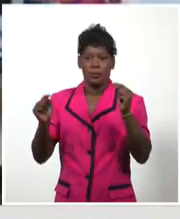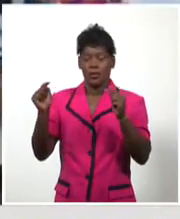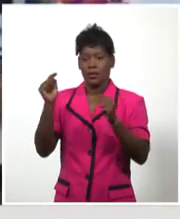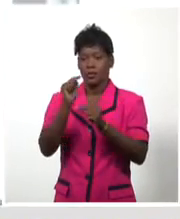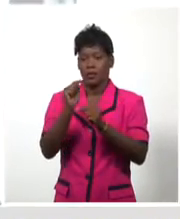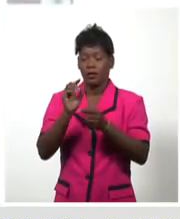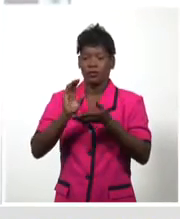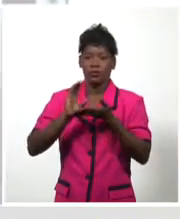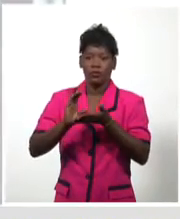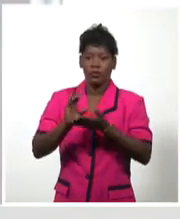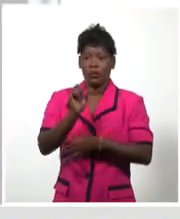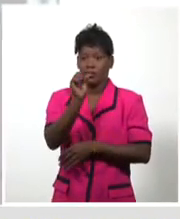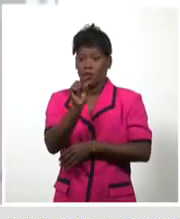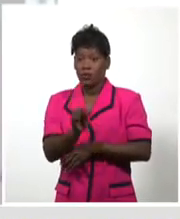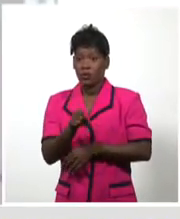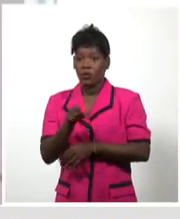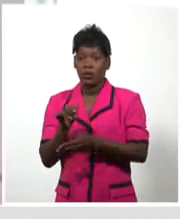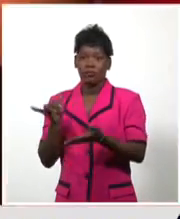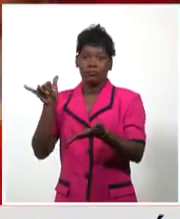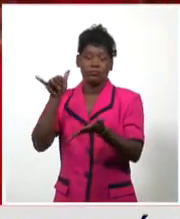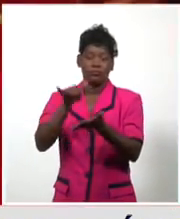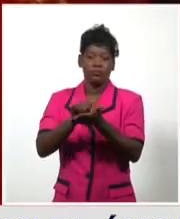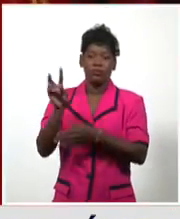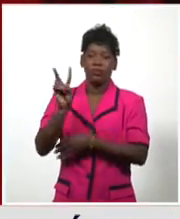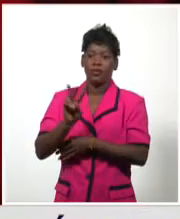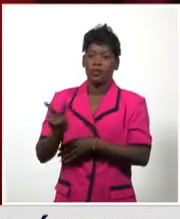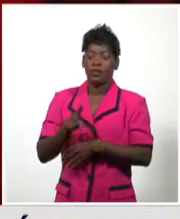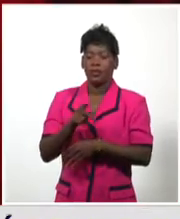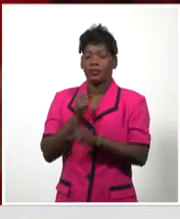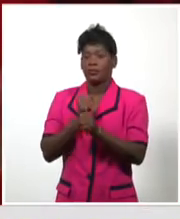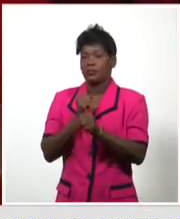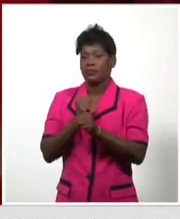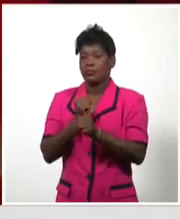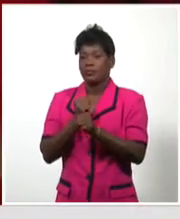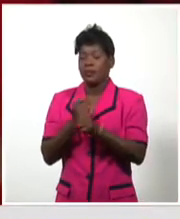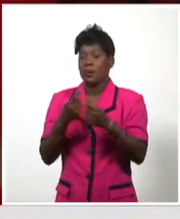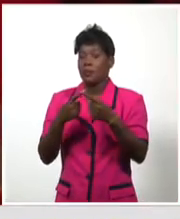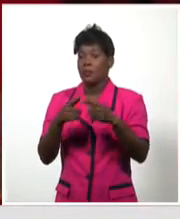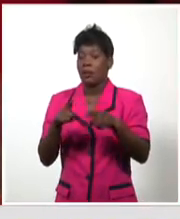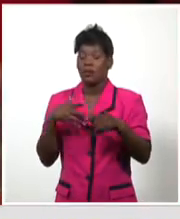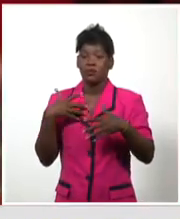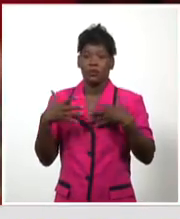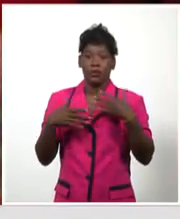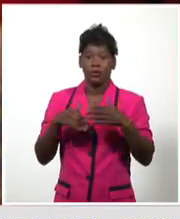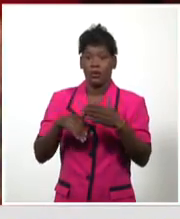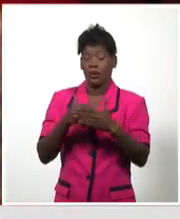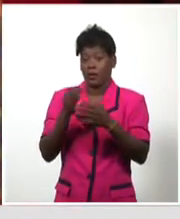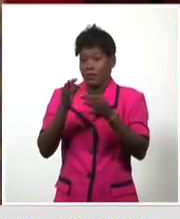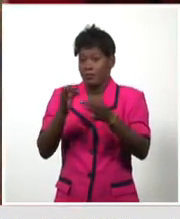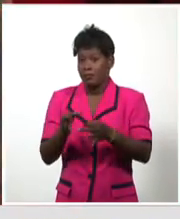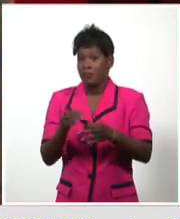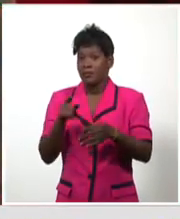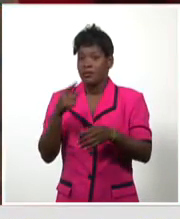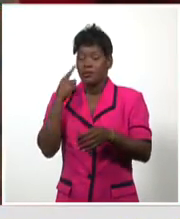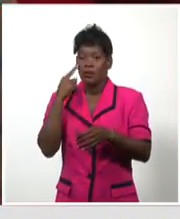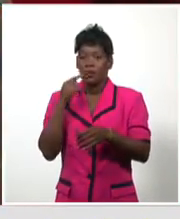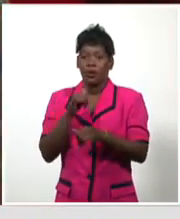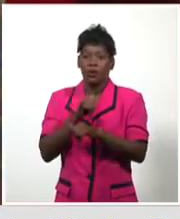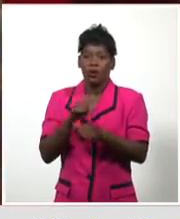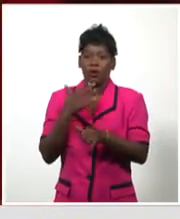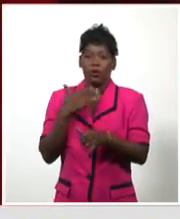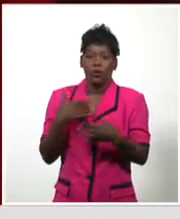colaboradores cubanos en Venezuela, pero los días de las celebraciones de la patria se vuelven más convulsos porque la pasión no entiende